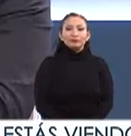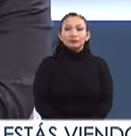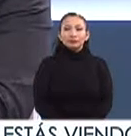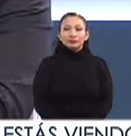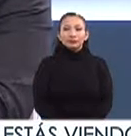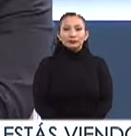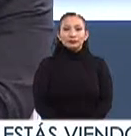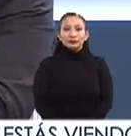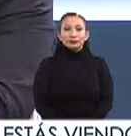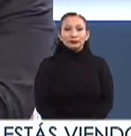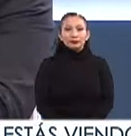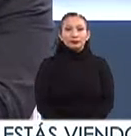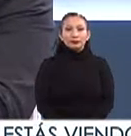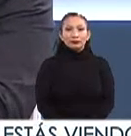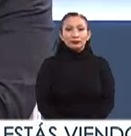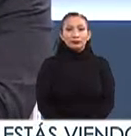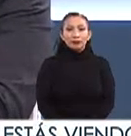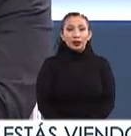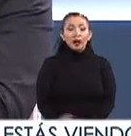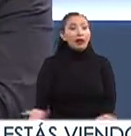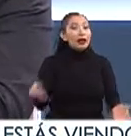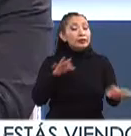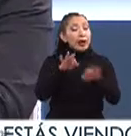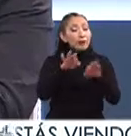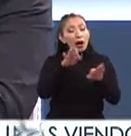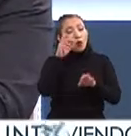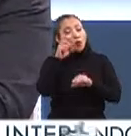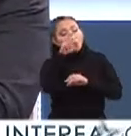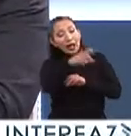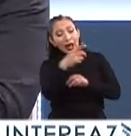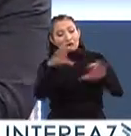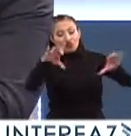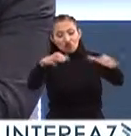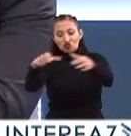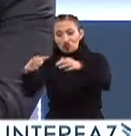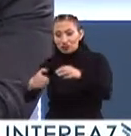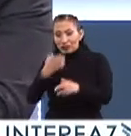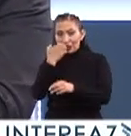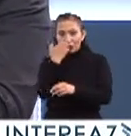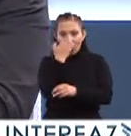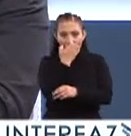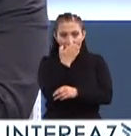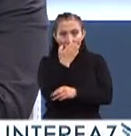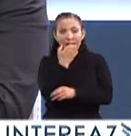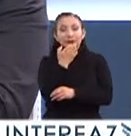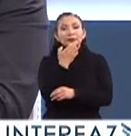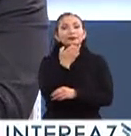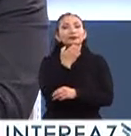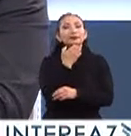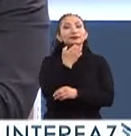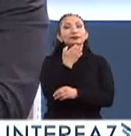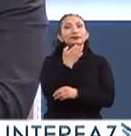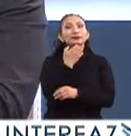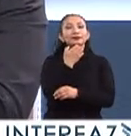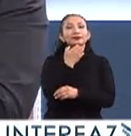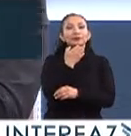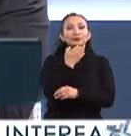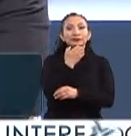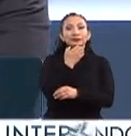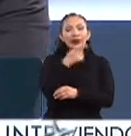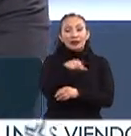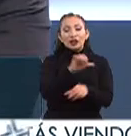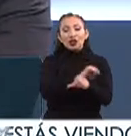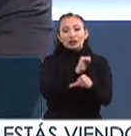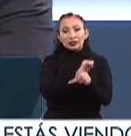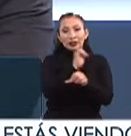Bueno, que la originalidad, la funcionalidad y la estética de las unidades. Como tal, el